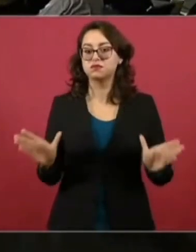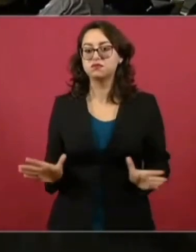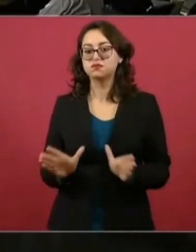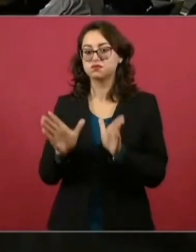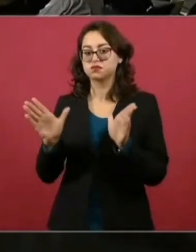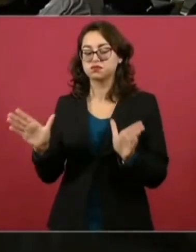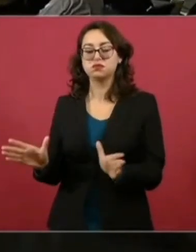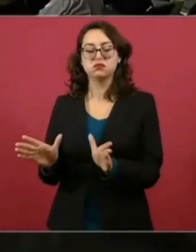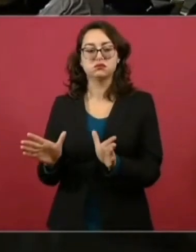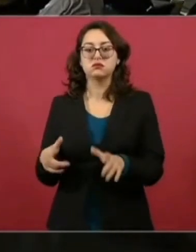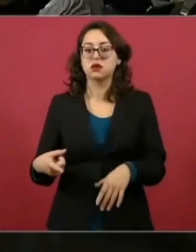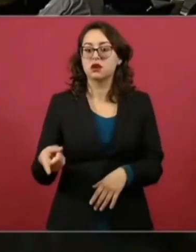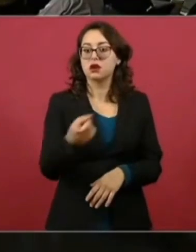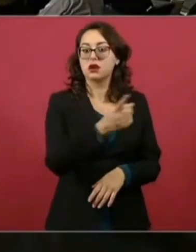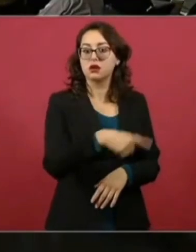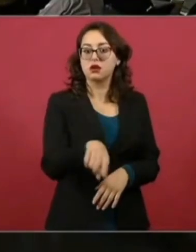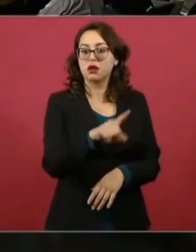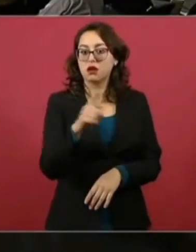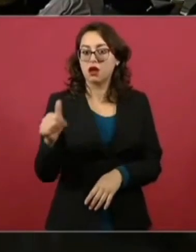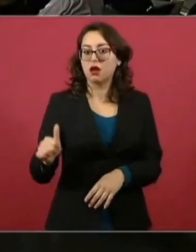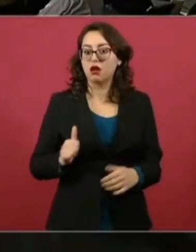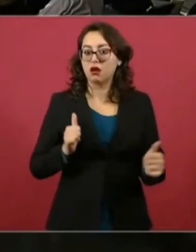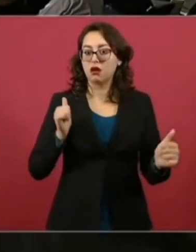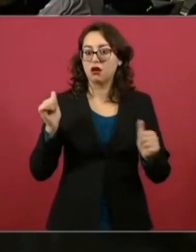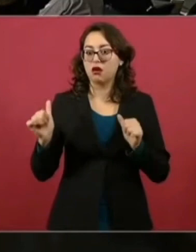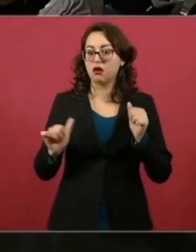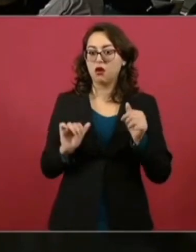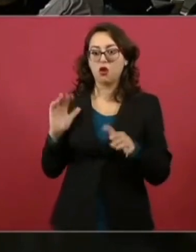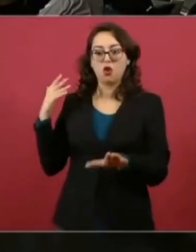se desatan en contra de él,